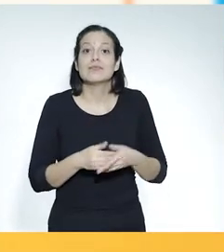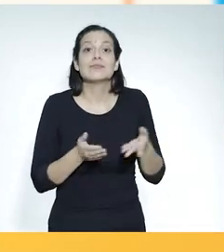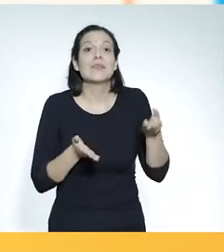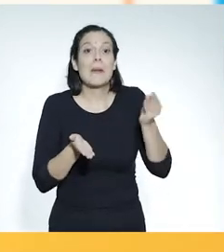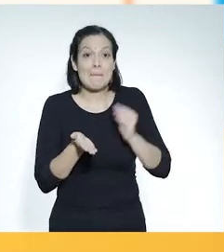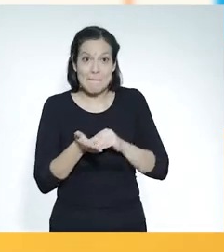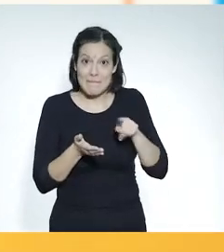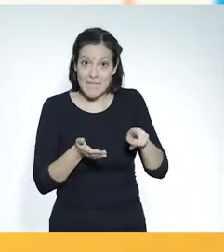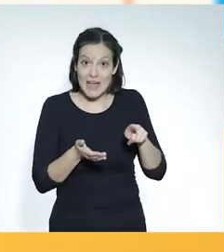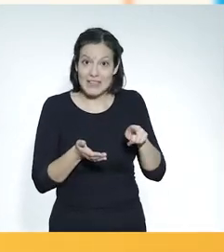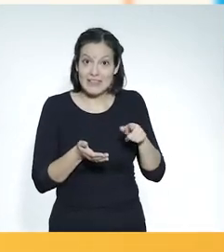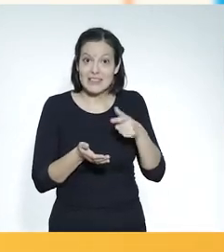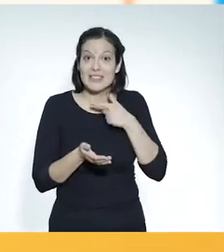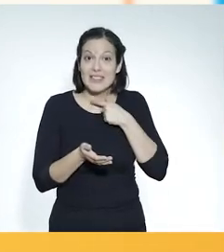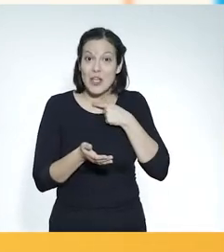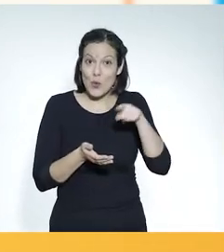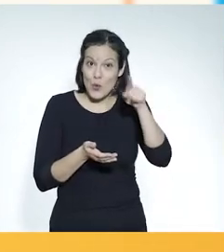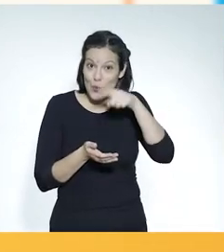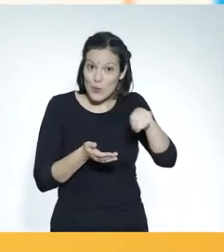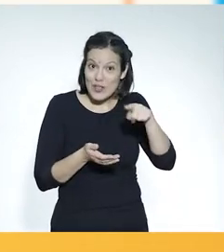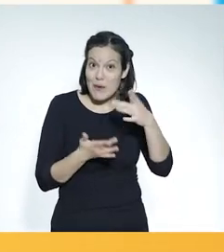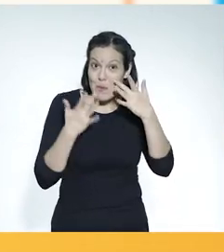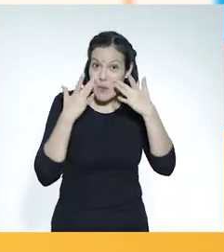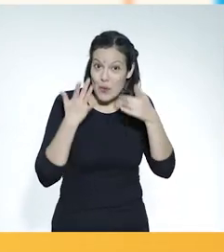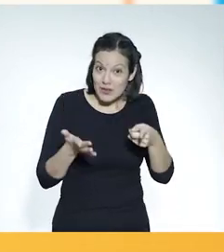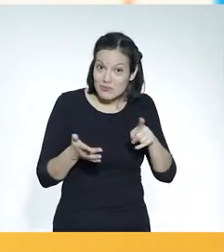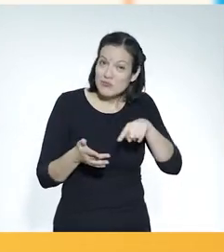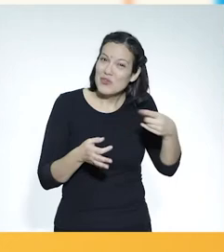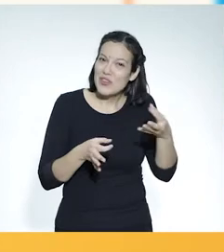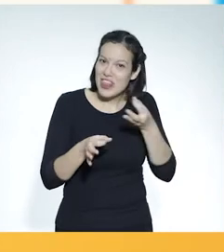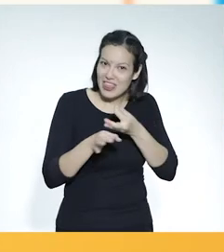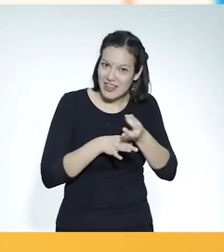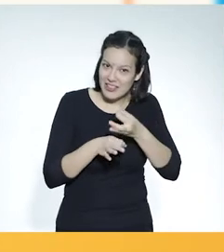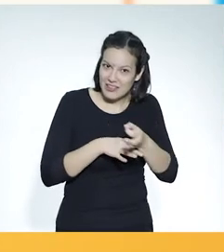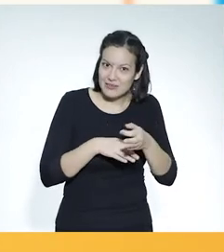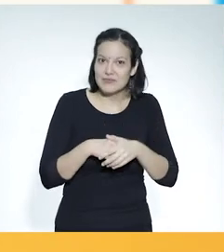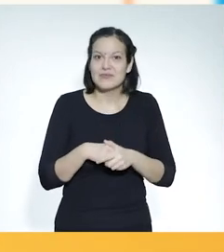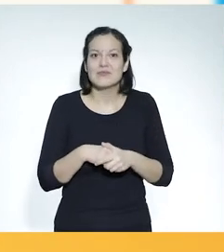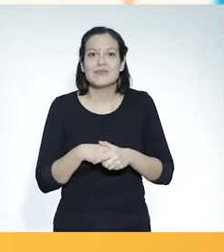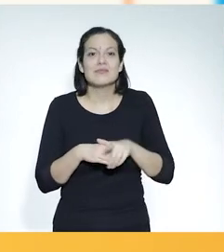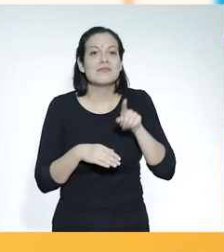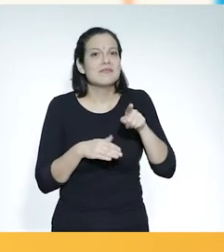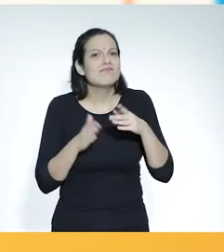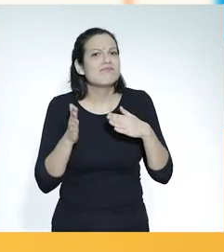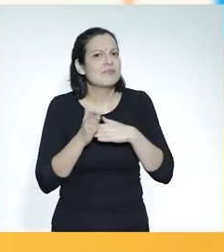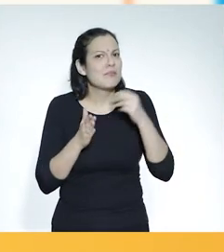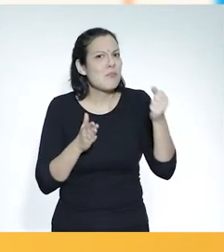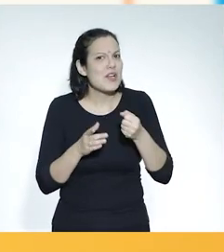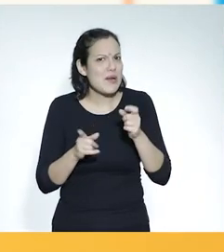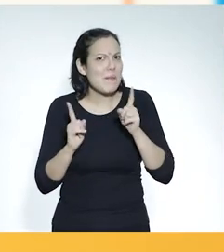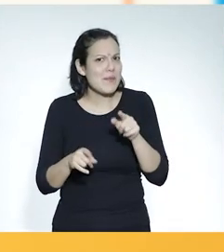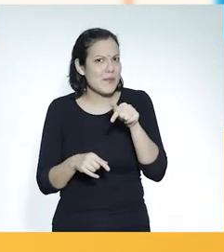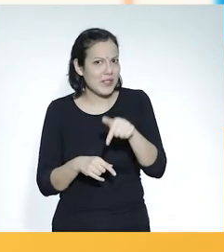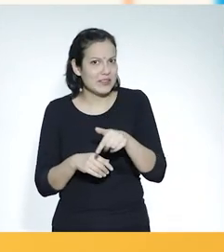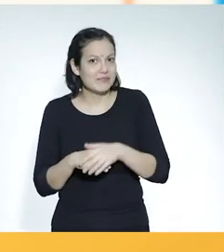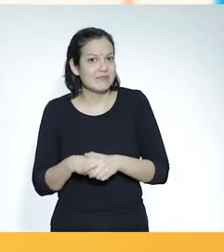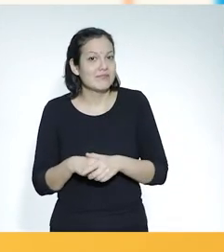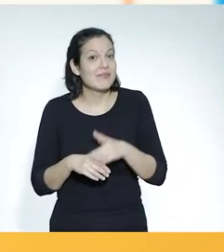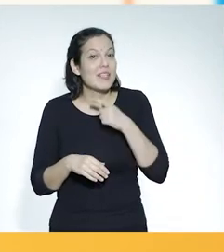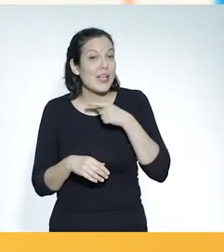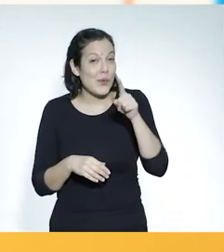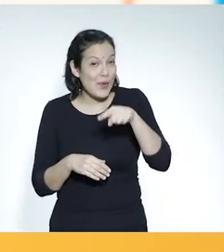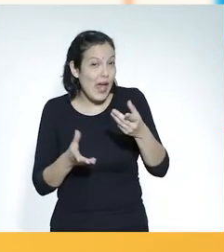Pero además quiero compartir con ustedes otra enseñanza, tan importante como esta. Quiero